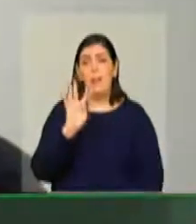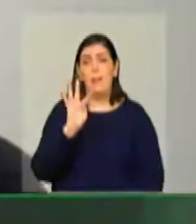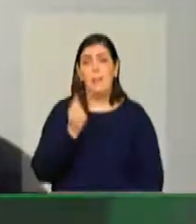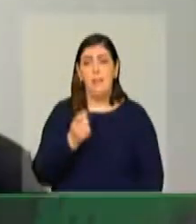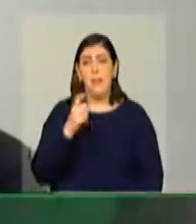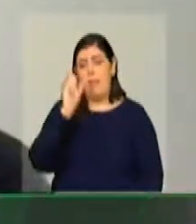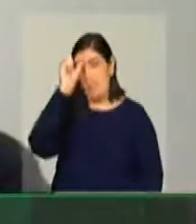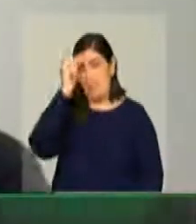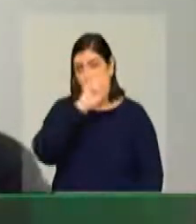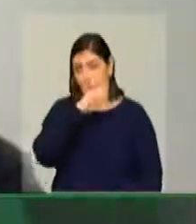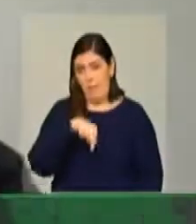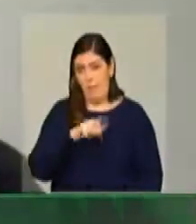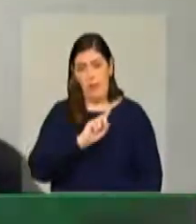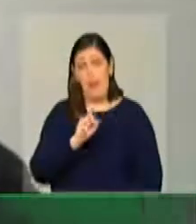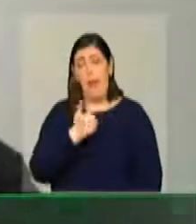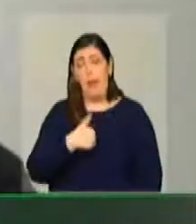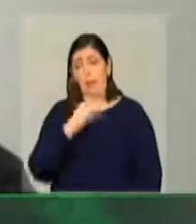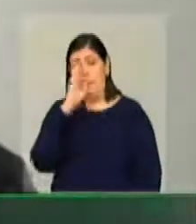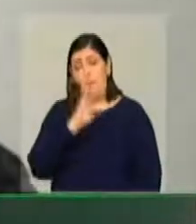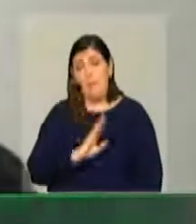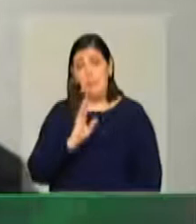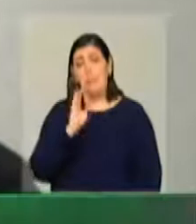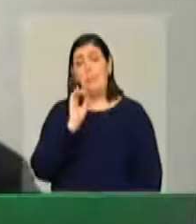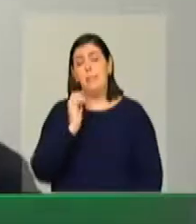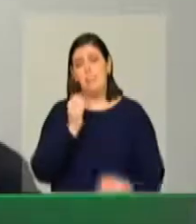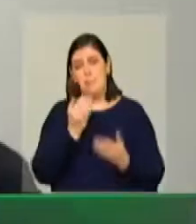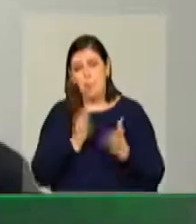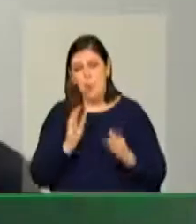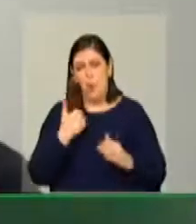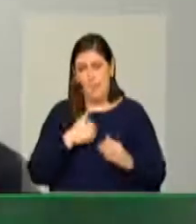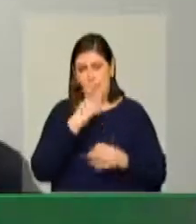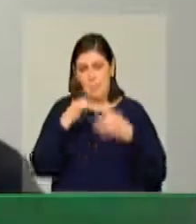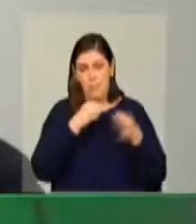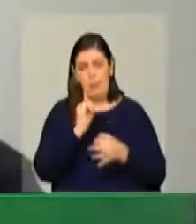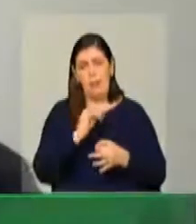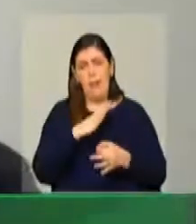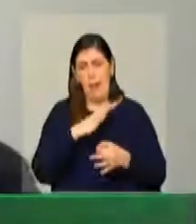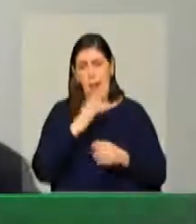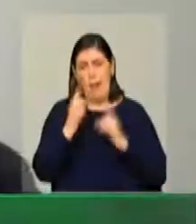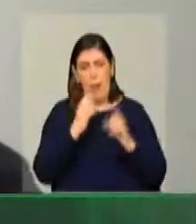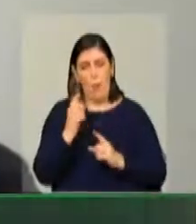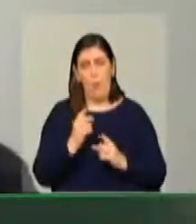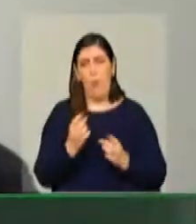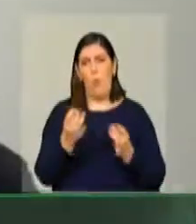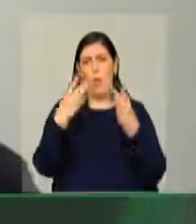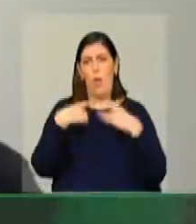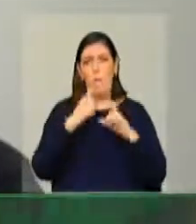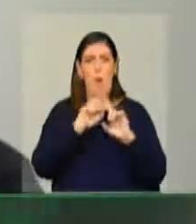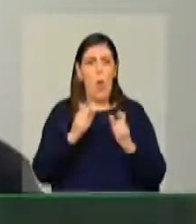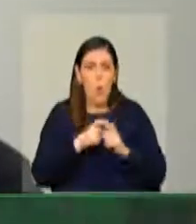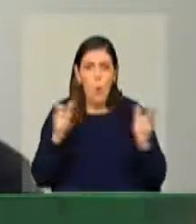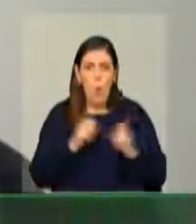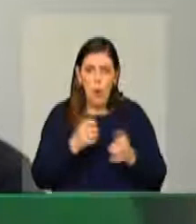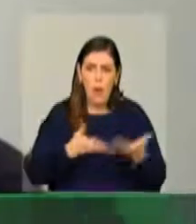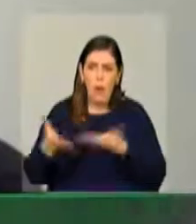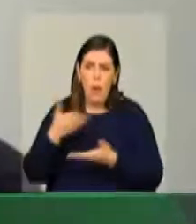variante India. En Argentina y Brasil, empiezo por Argentina, tiene algunos casos importados que no se han transformado en brote.